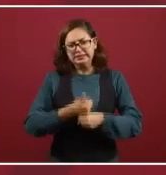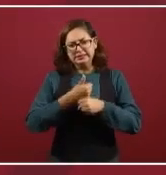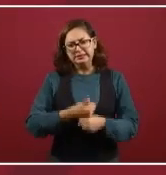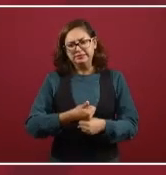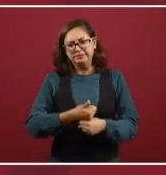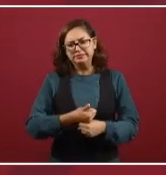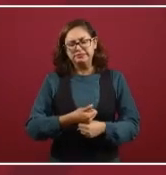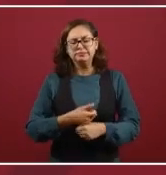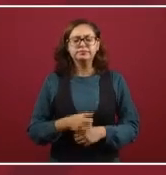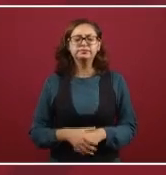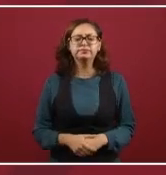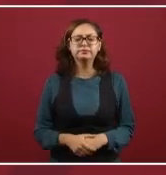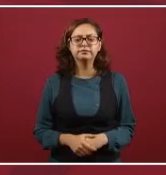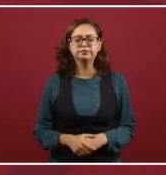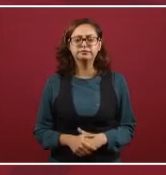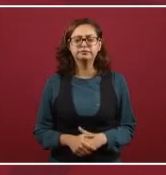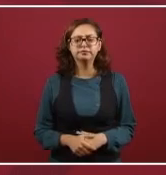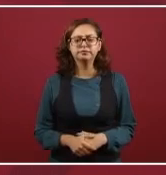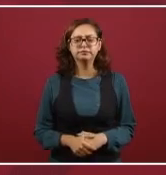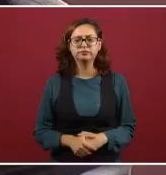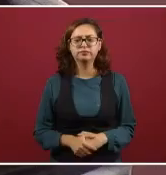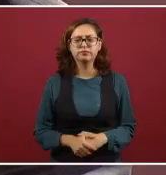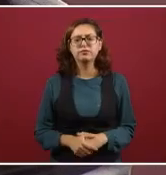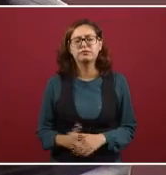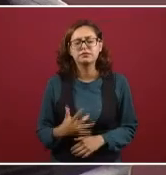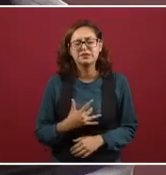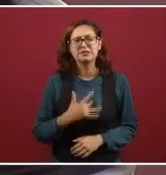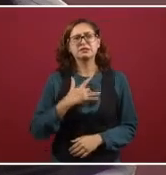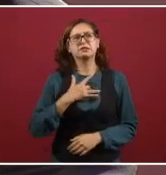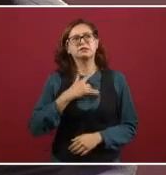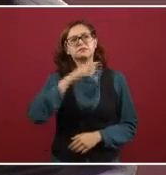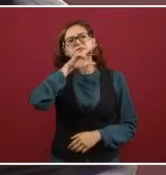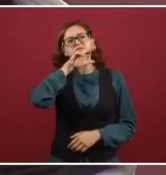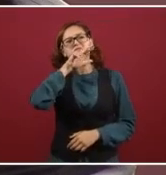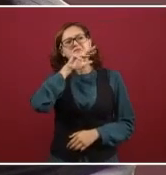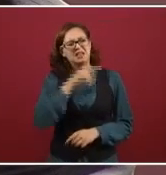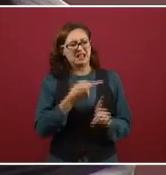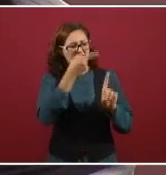Nos preocupa que otras personas piensen igual que este sujeto.